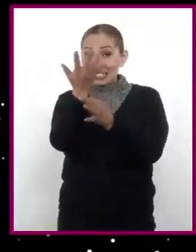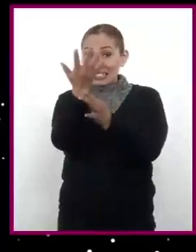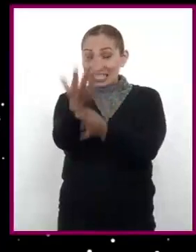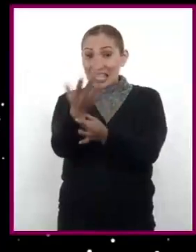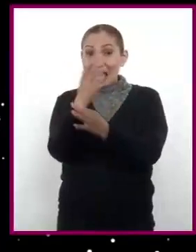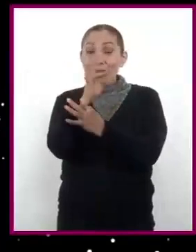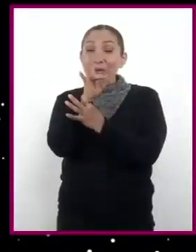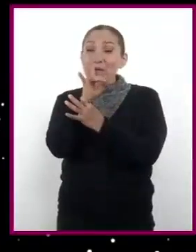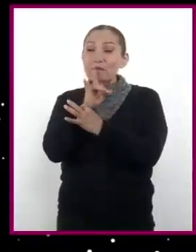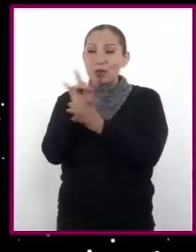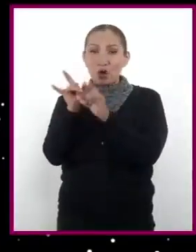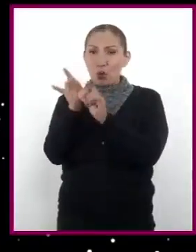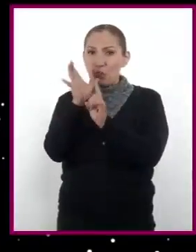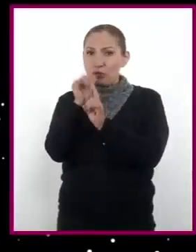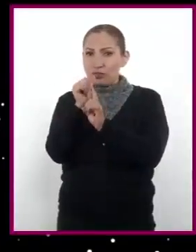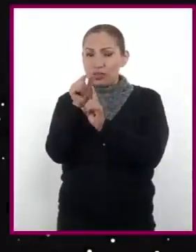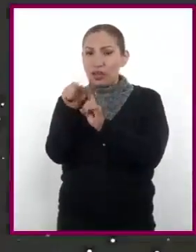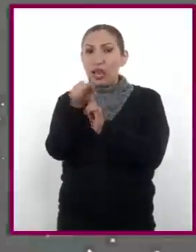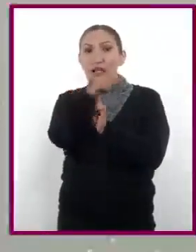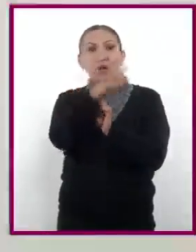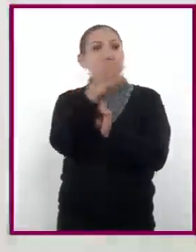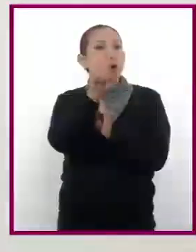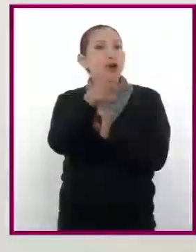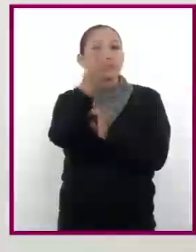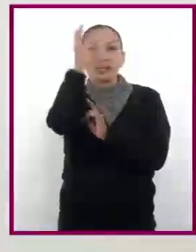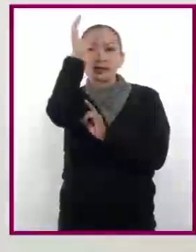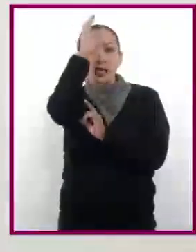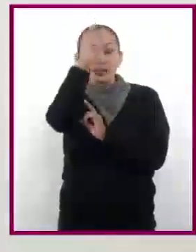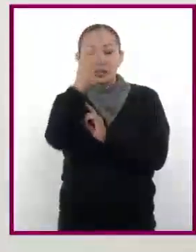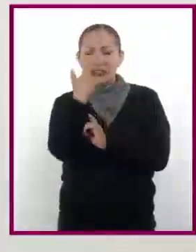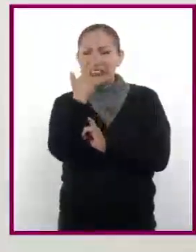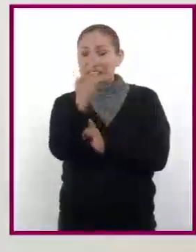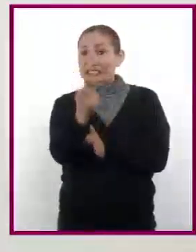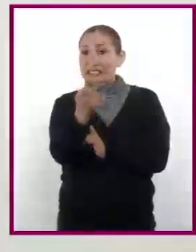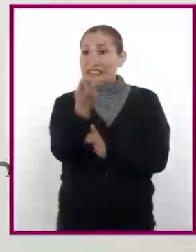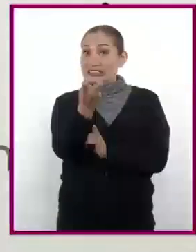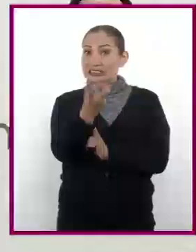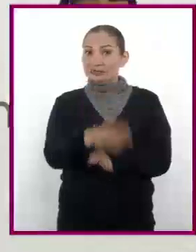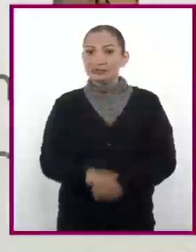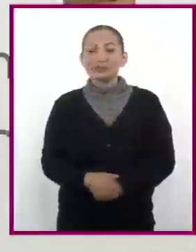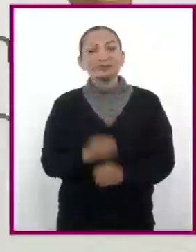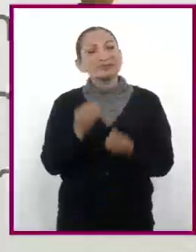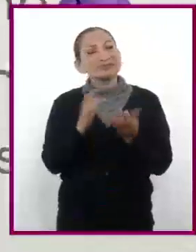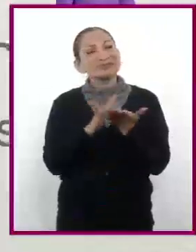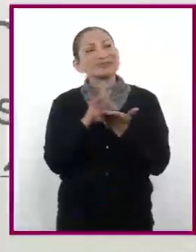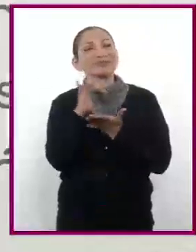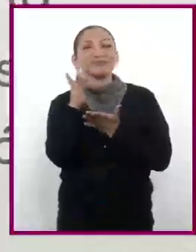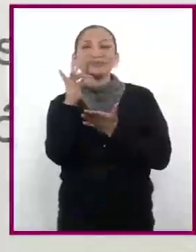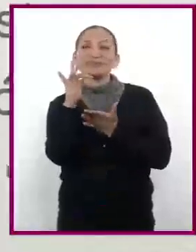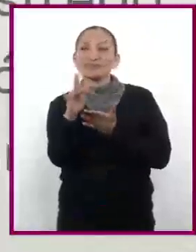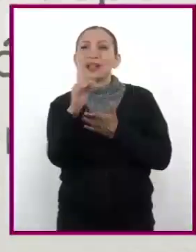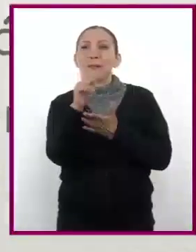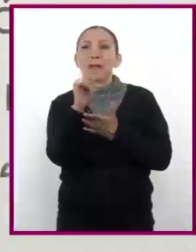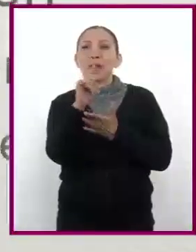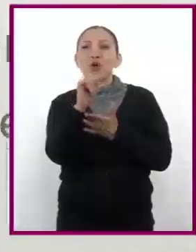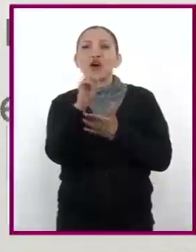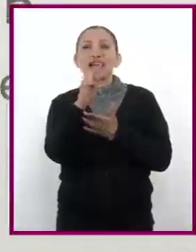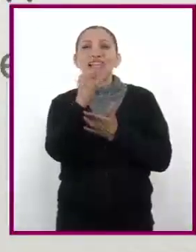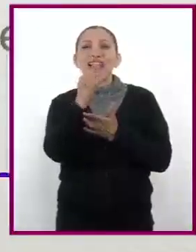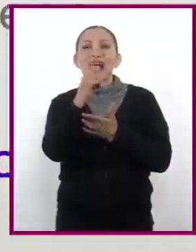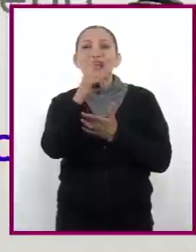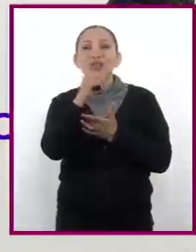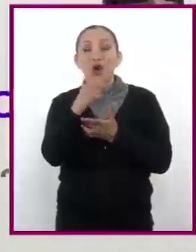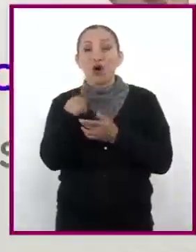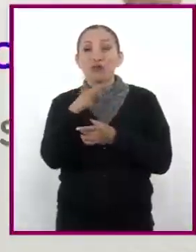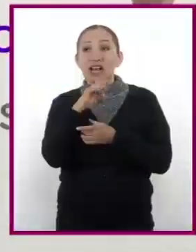sea falsable no es científica. Curiosamente, agradecemos mucho a Paulo Reinaldo